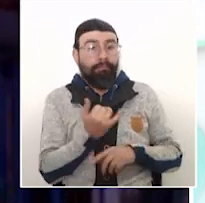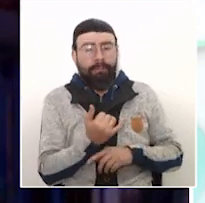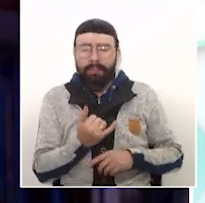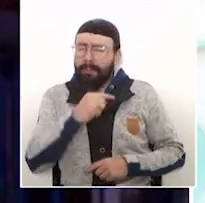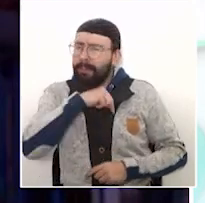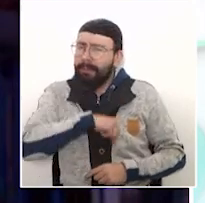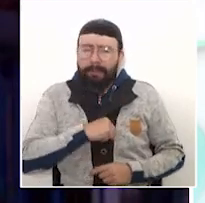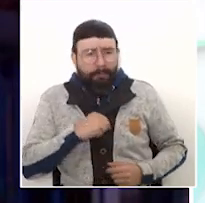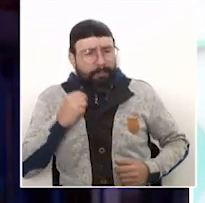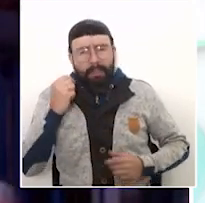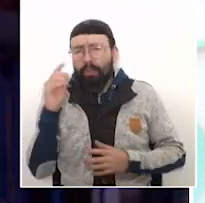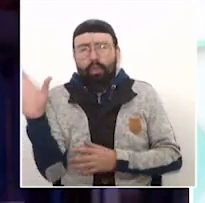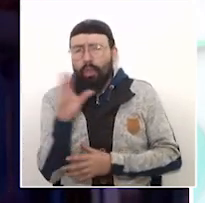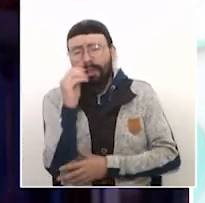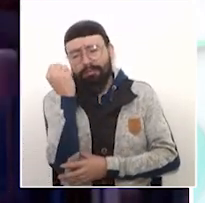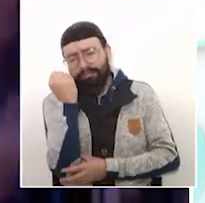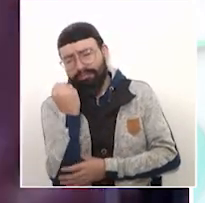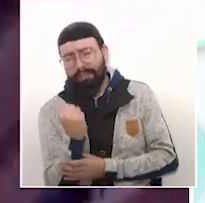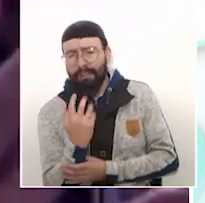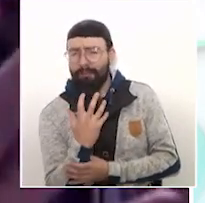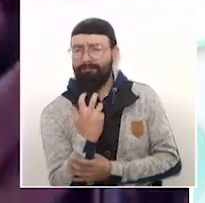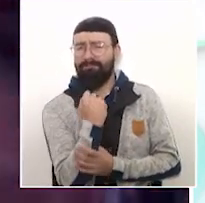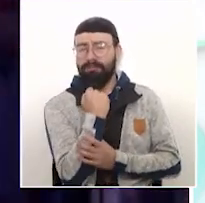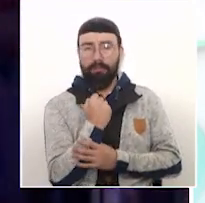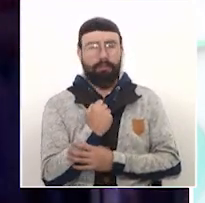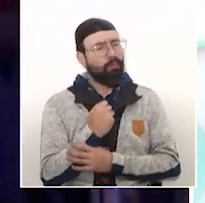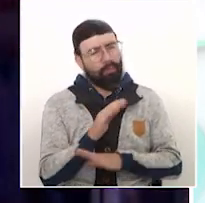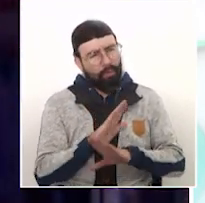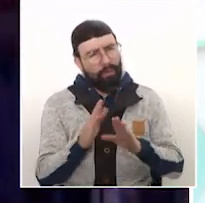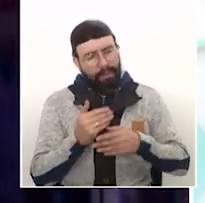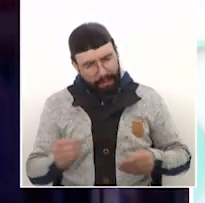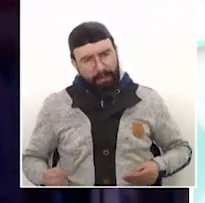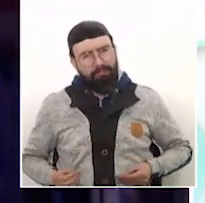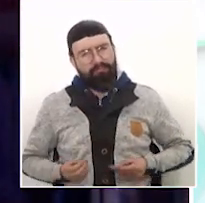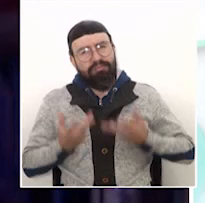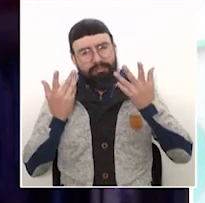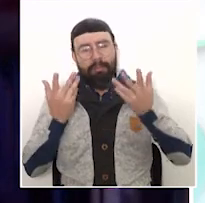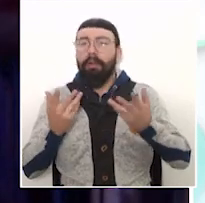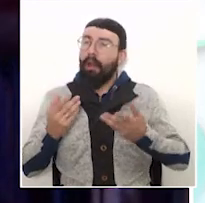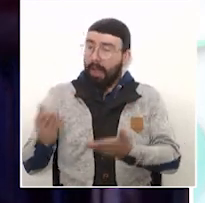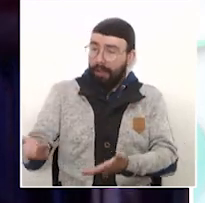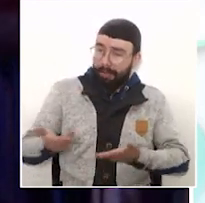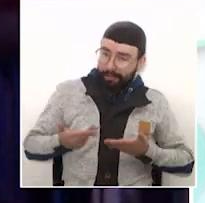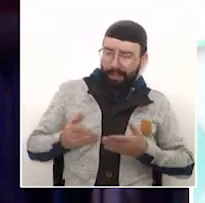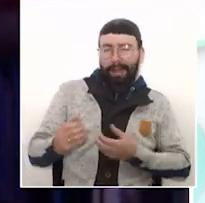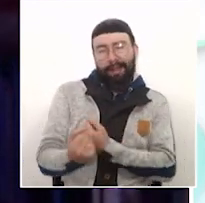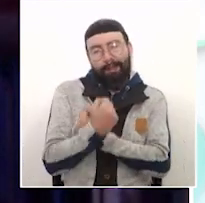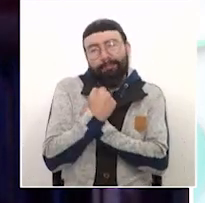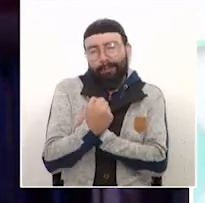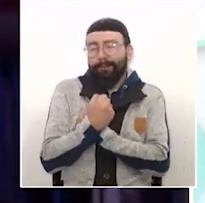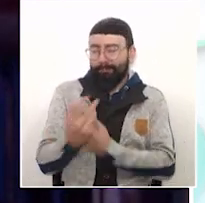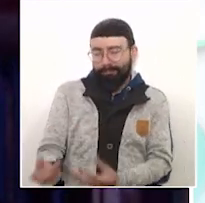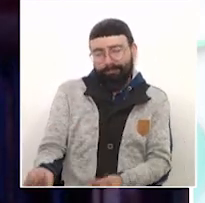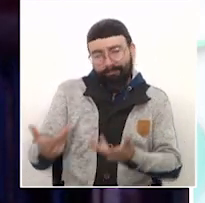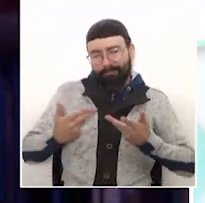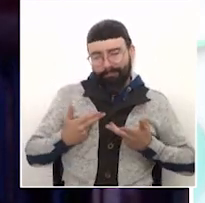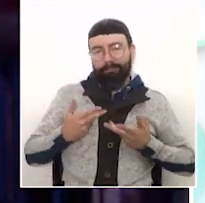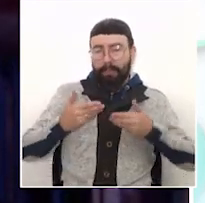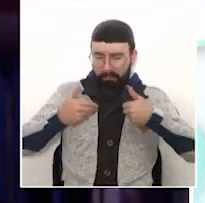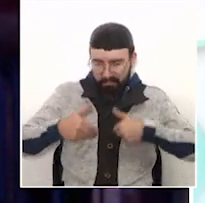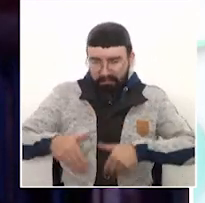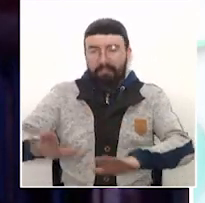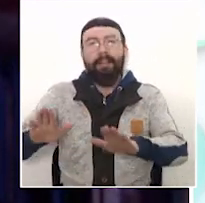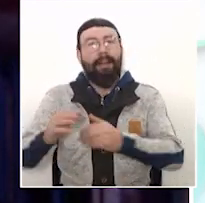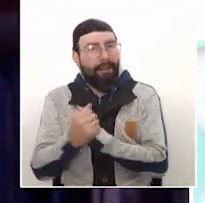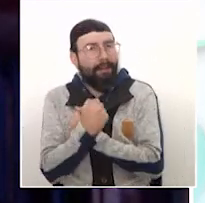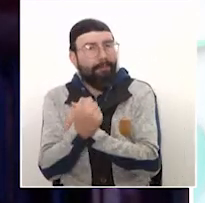muy mal, por reprimir. Nada se reprime. Como dijimos, se recibe todo con amor y con amor se despide, buscando la cura en